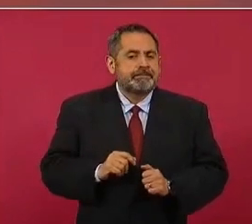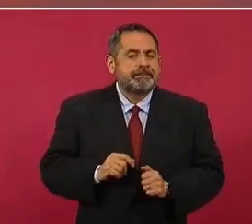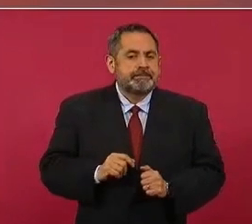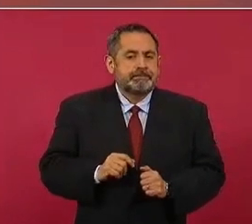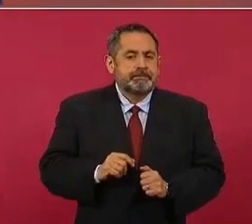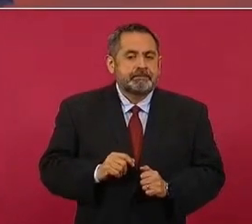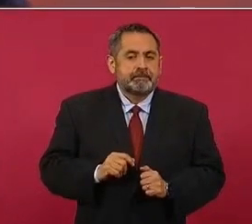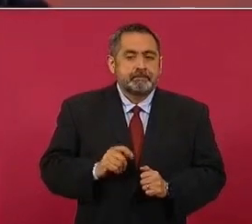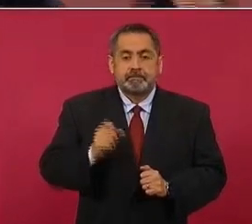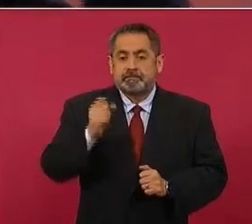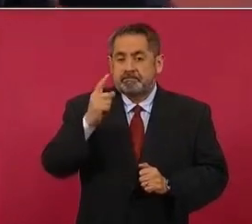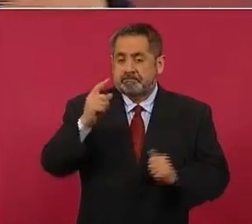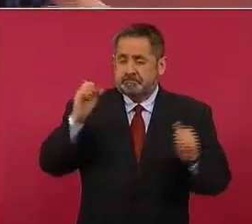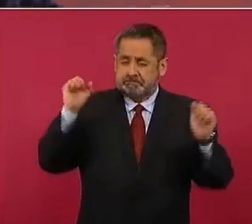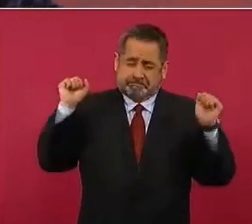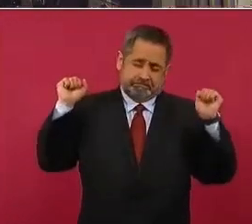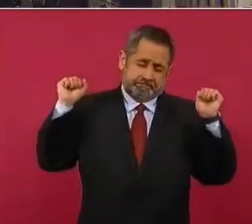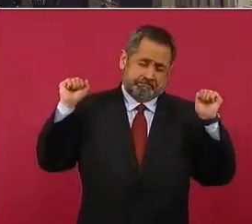que un congreso